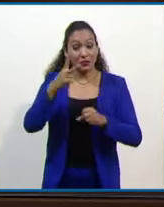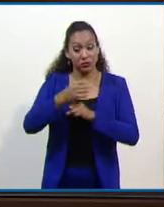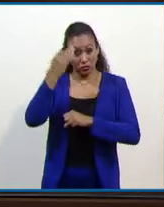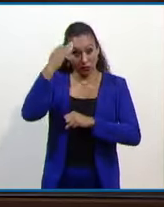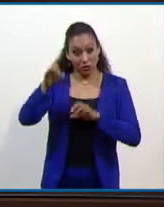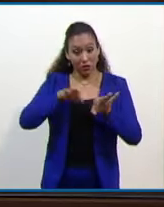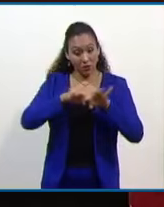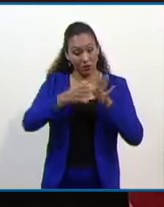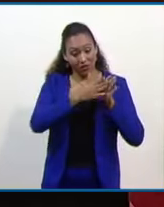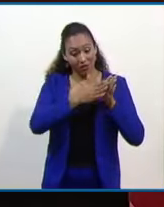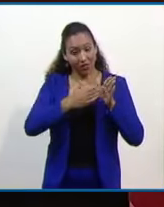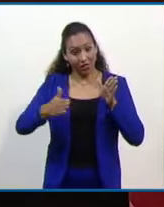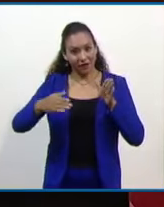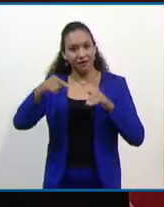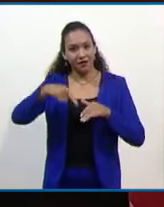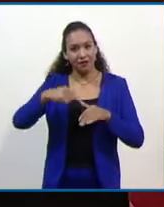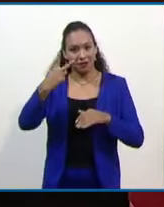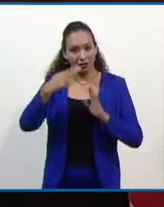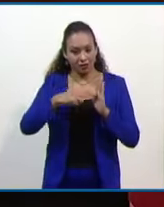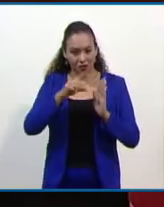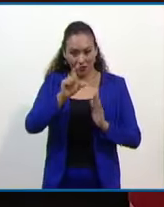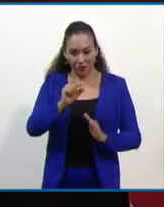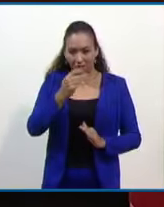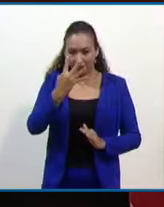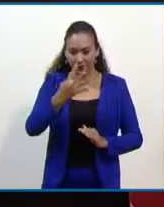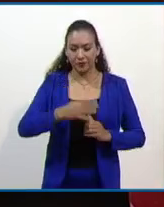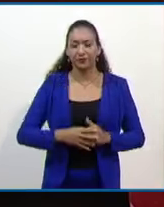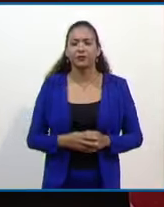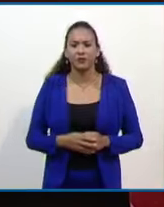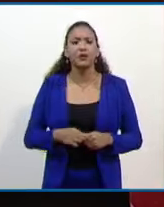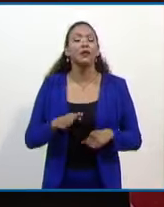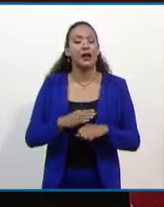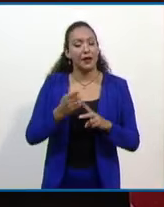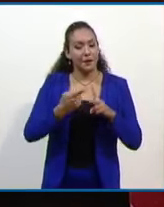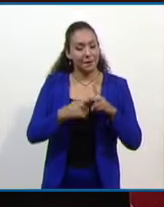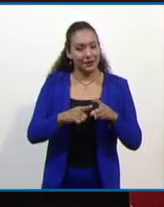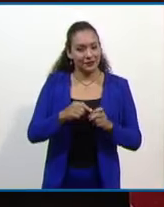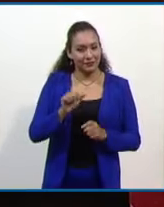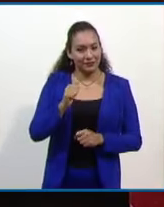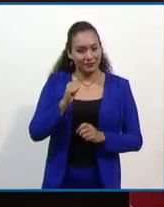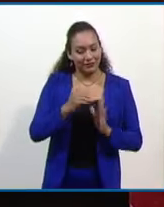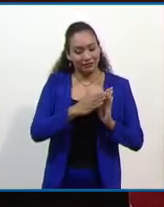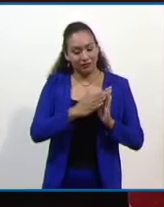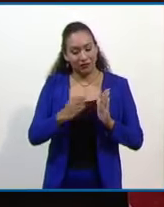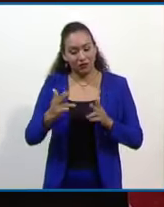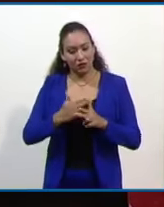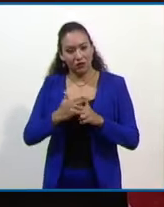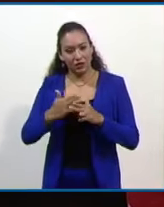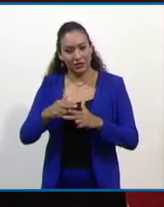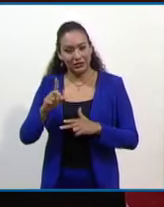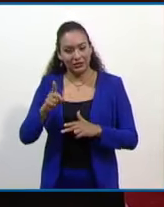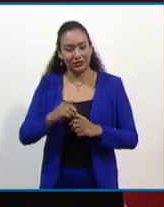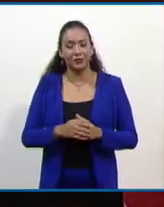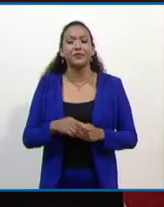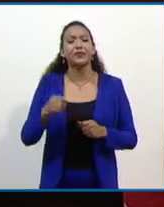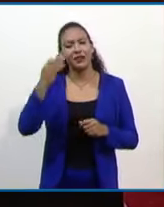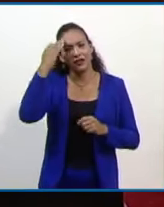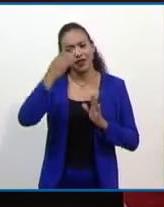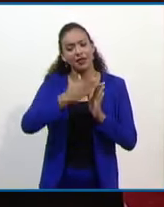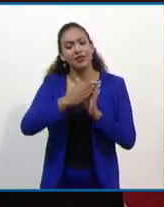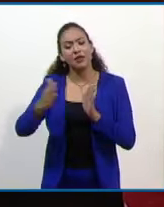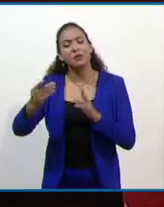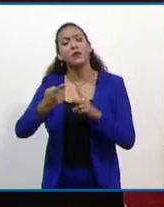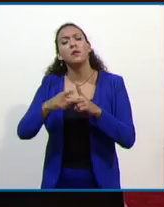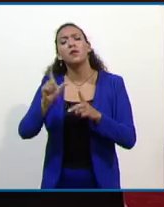de la Corte de este 2024. De acuerdo con la normatividad interna del Tribunal Constitucional, dicho periodo se inaugura